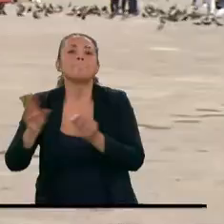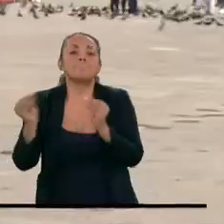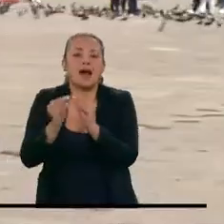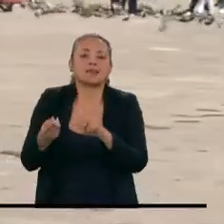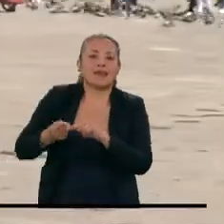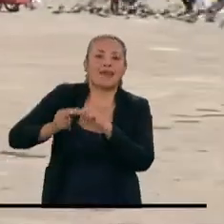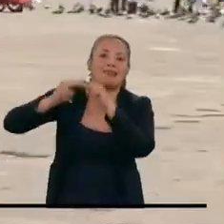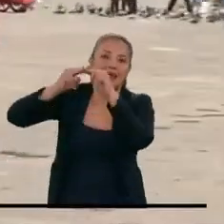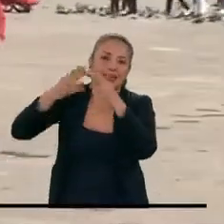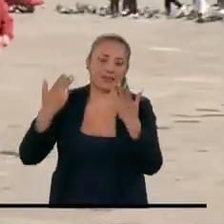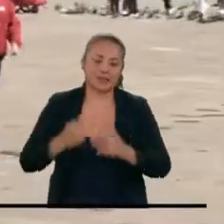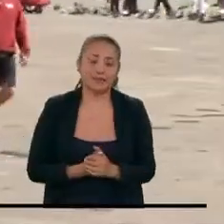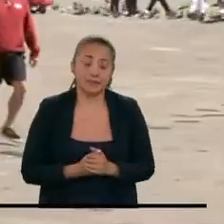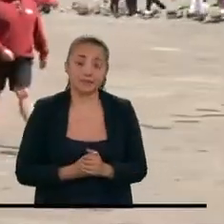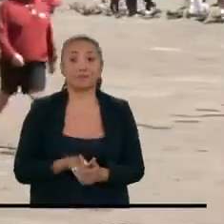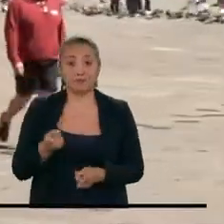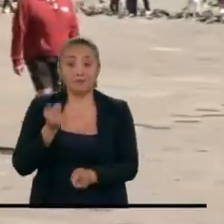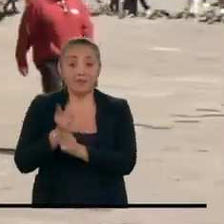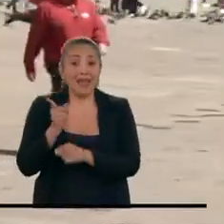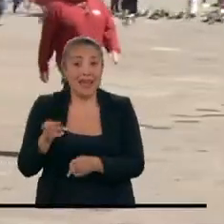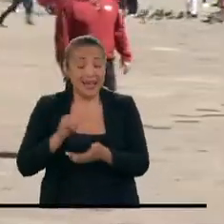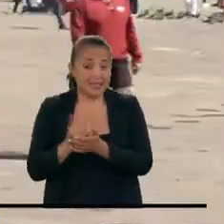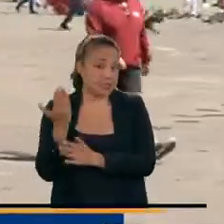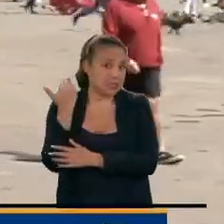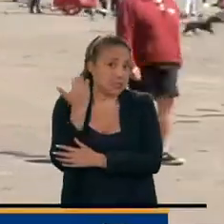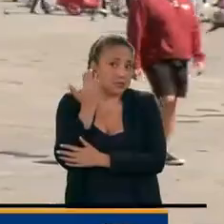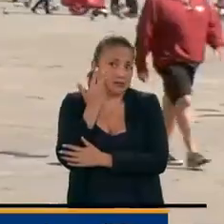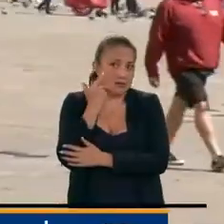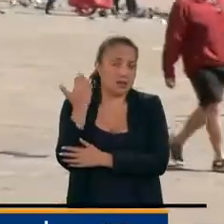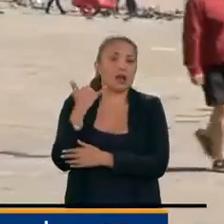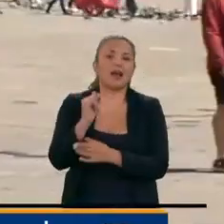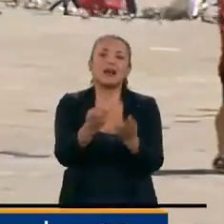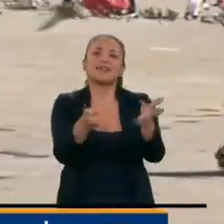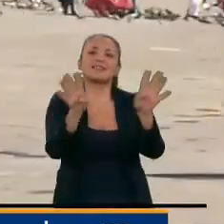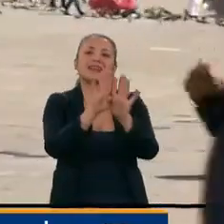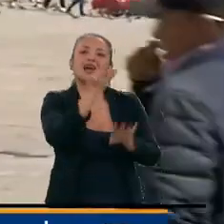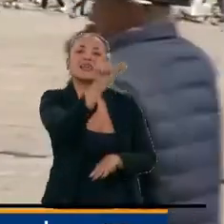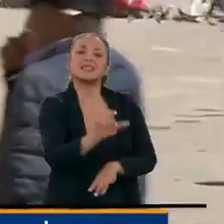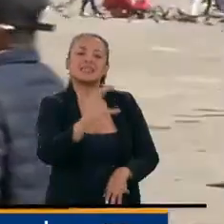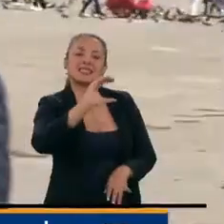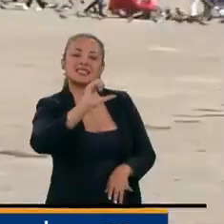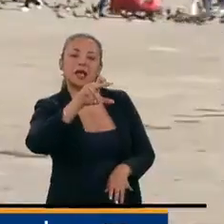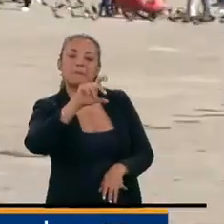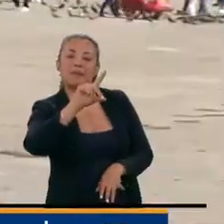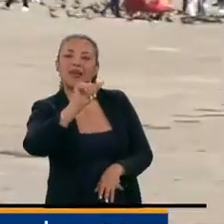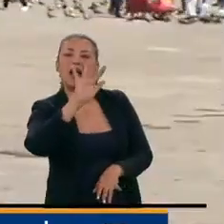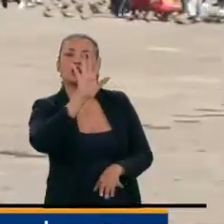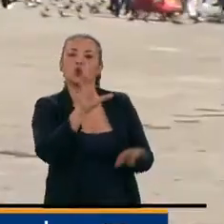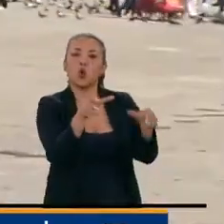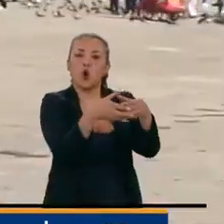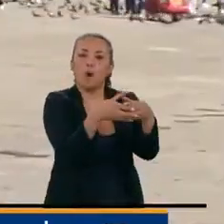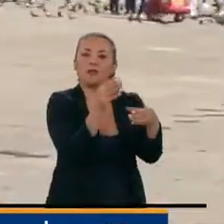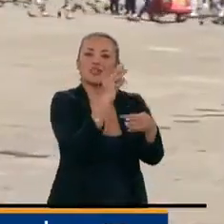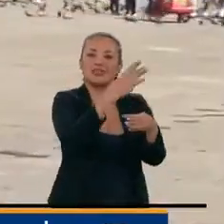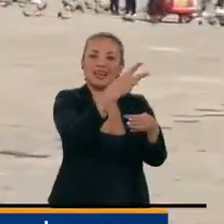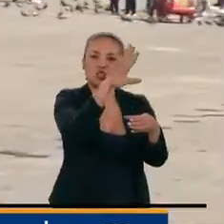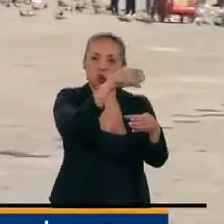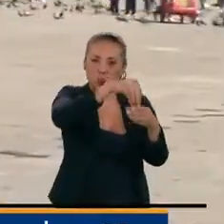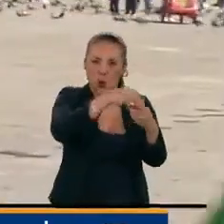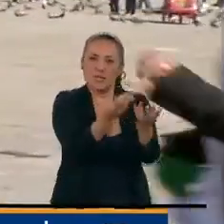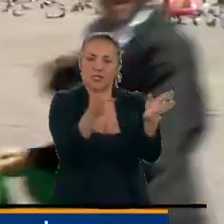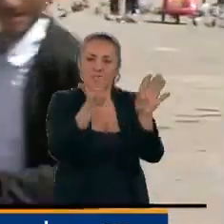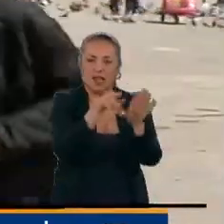intereses. Justamente hace pocos días el senador Efraín Cepeda de la Comisión Tercera del Senado habló sobre